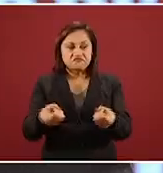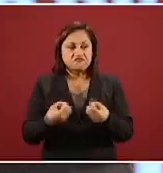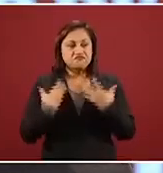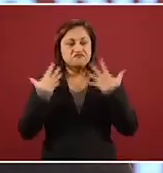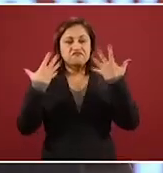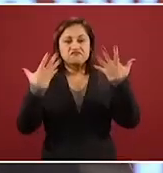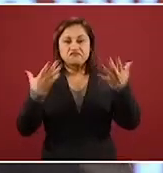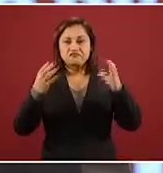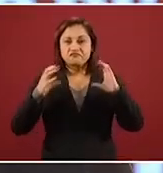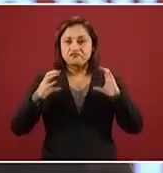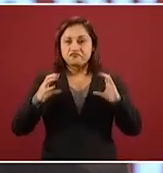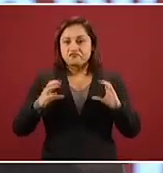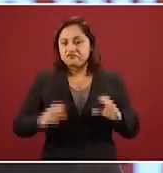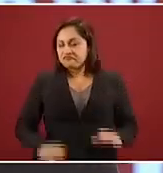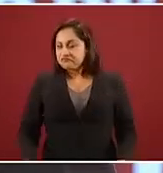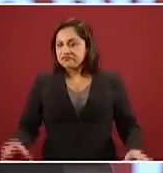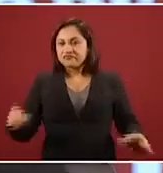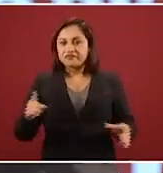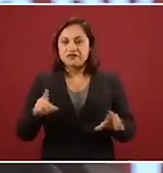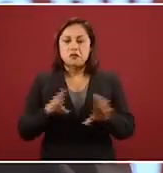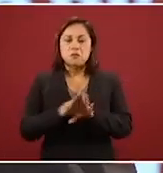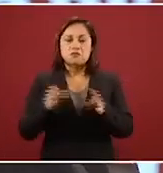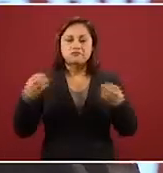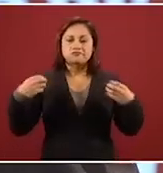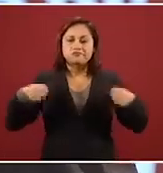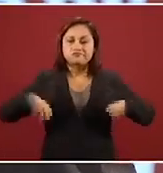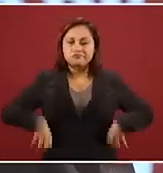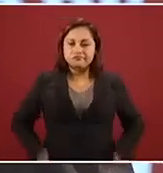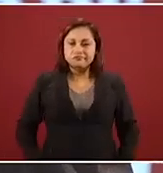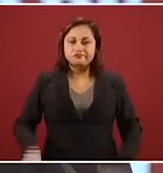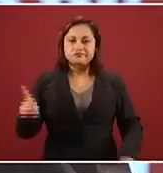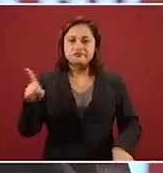aviones, helicópteros,